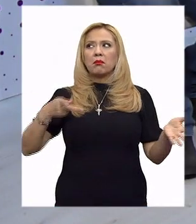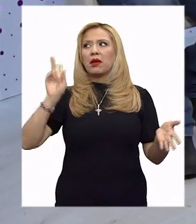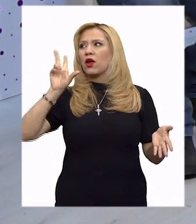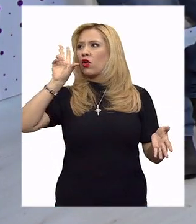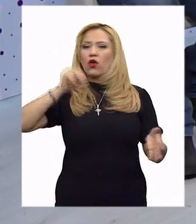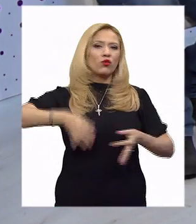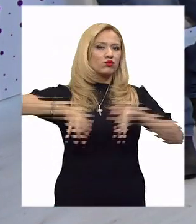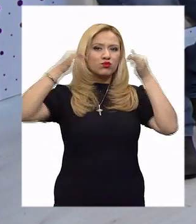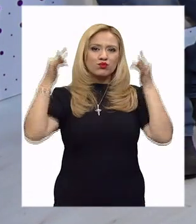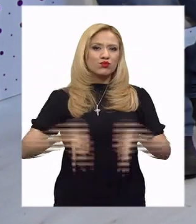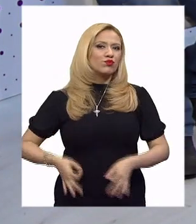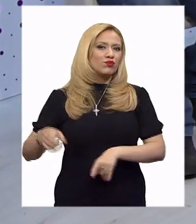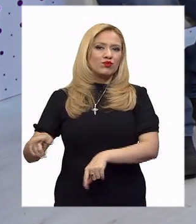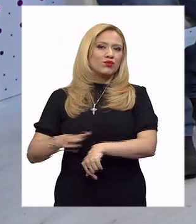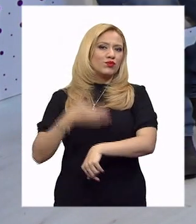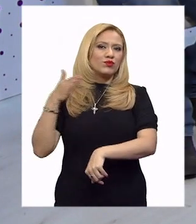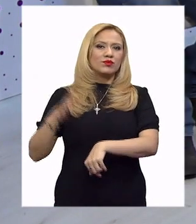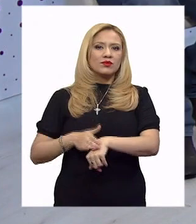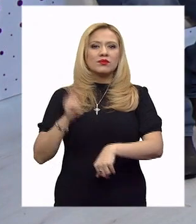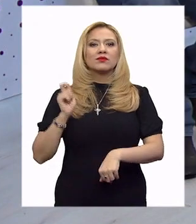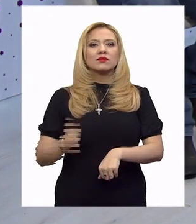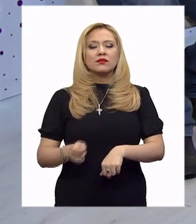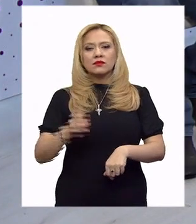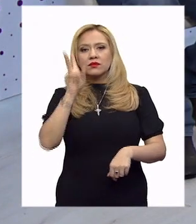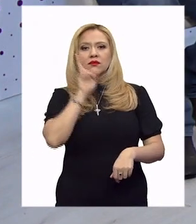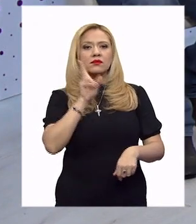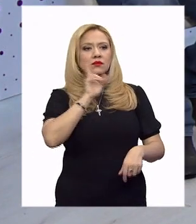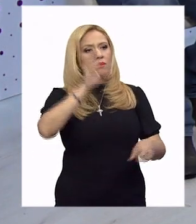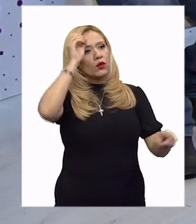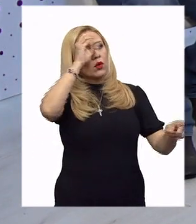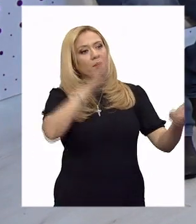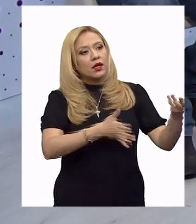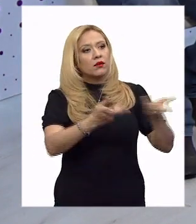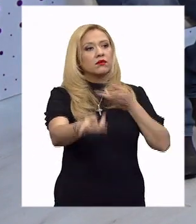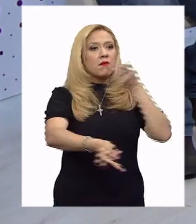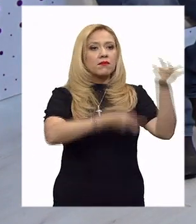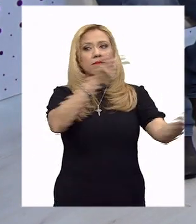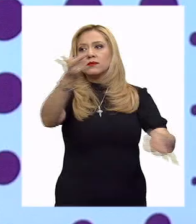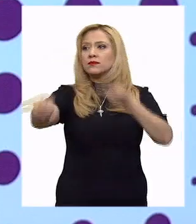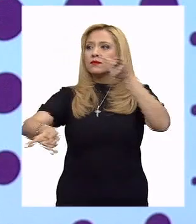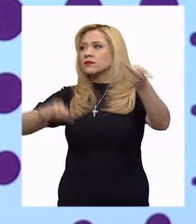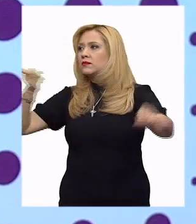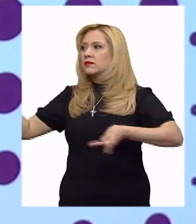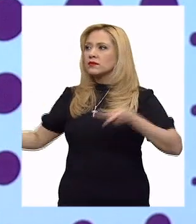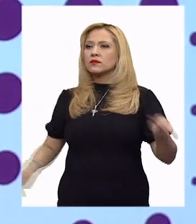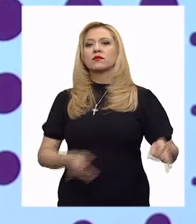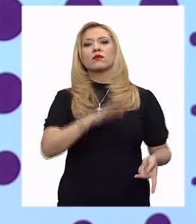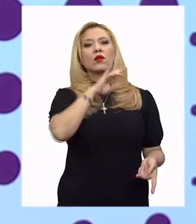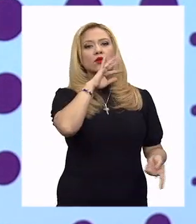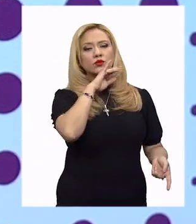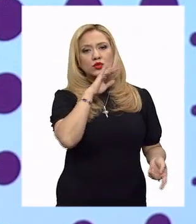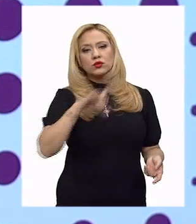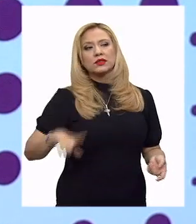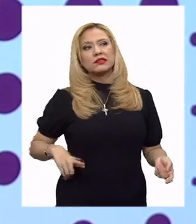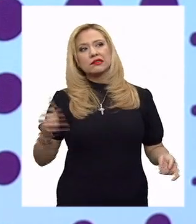científicamente adecuado pues son medir por las percepciones y por las actividades de corrupción.